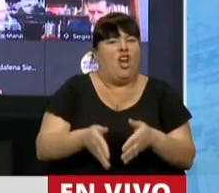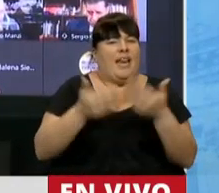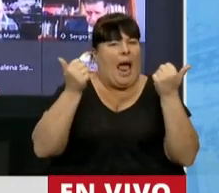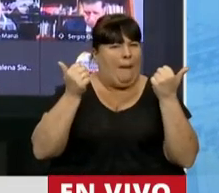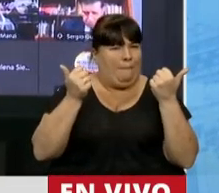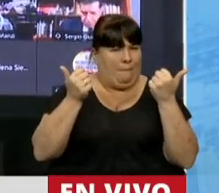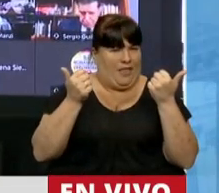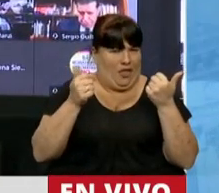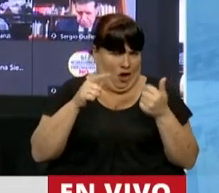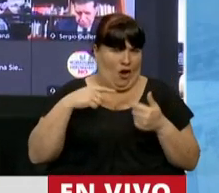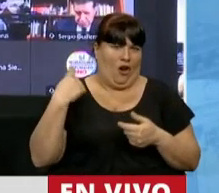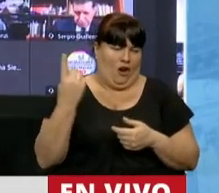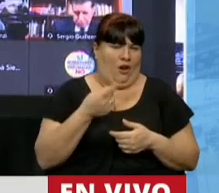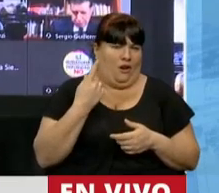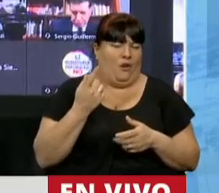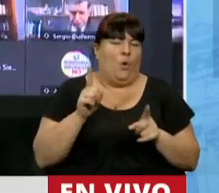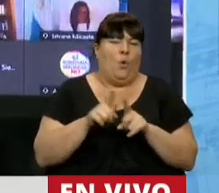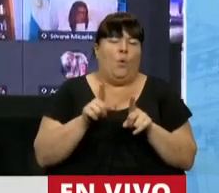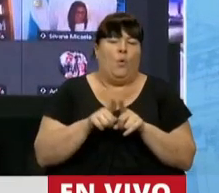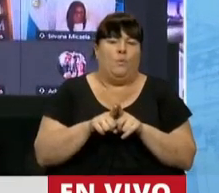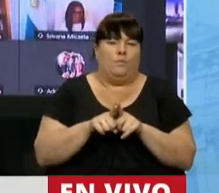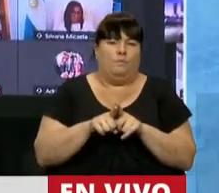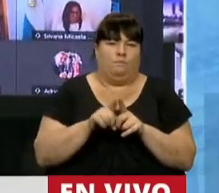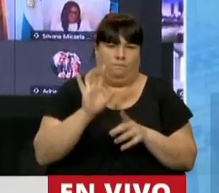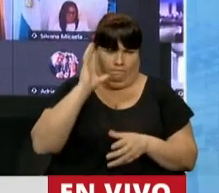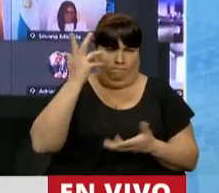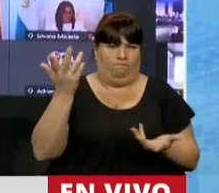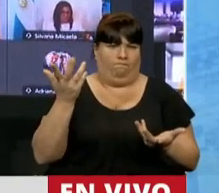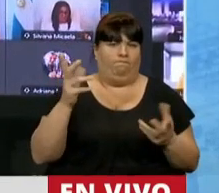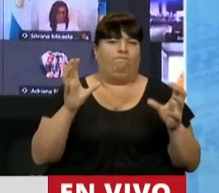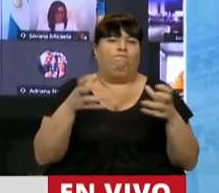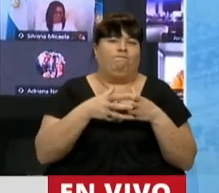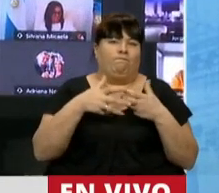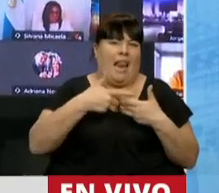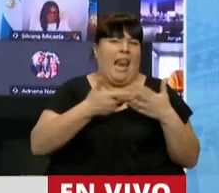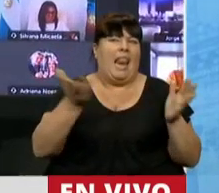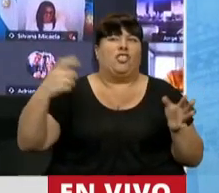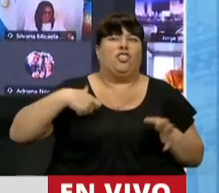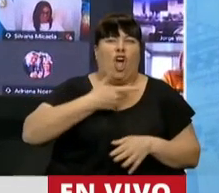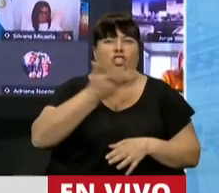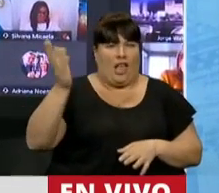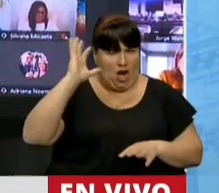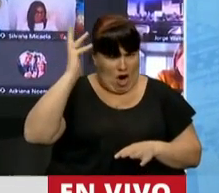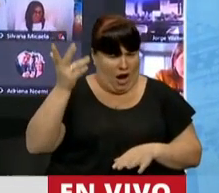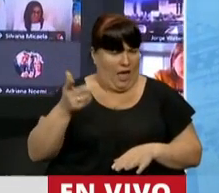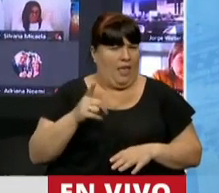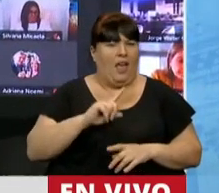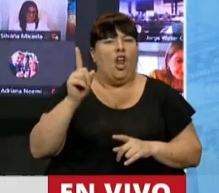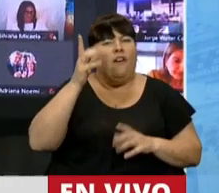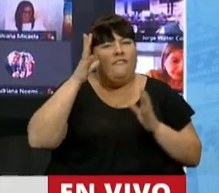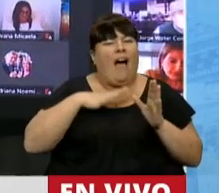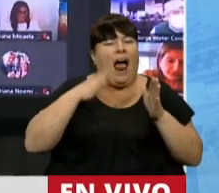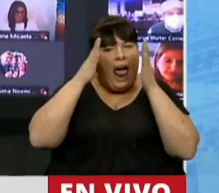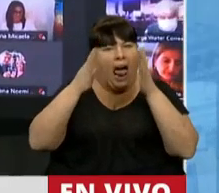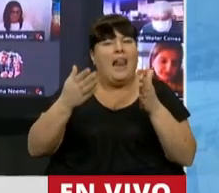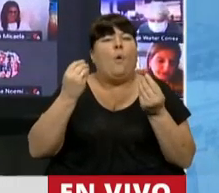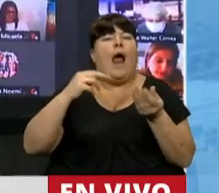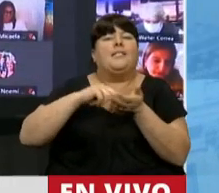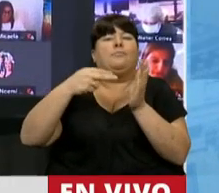de los diversos sectores de la sociedad, ha sido el envío del proyecto de legalización del aborto,